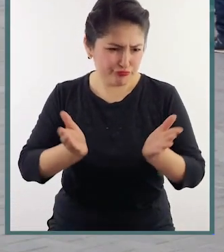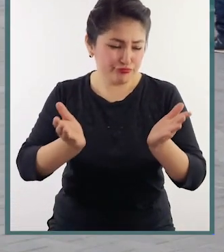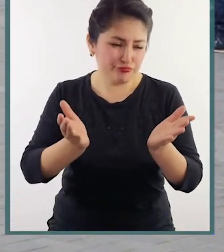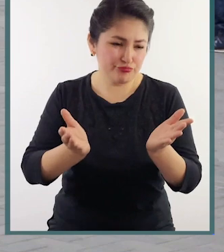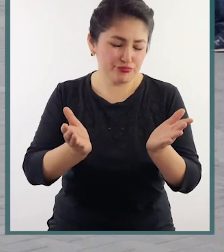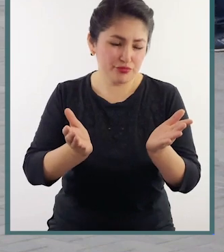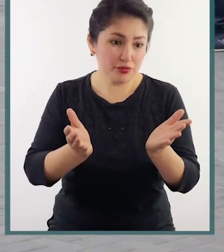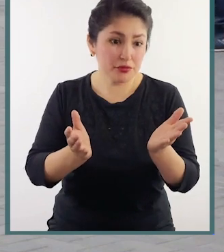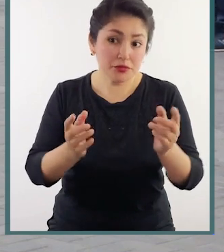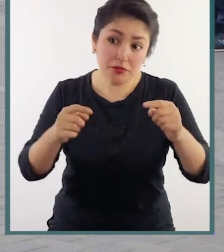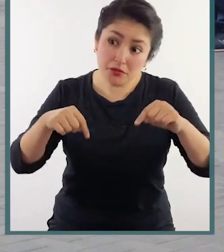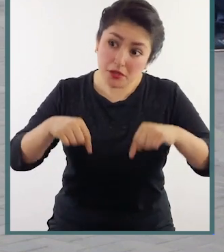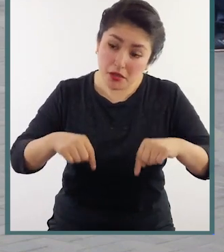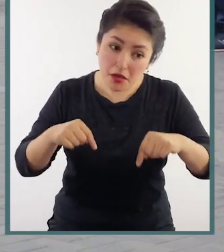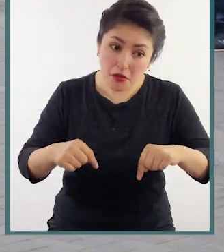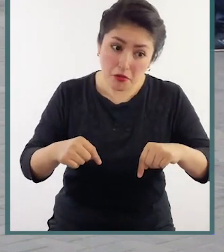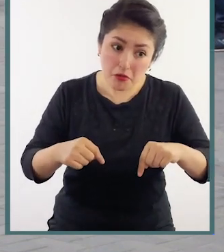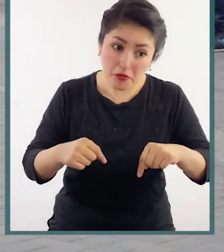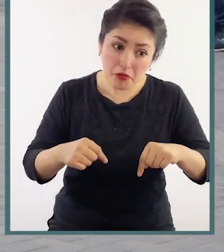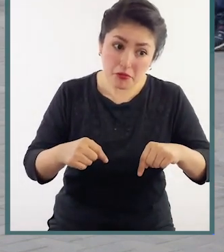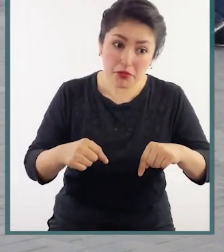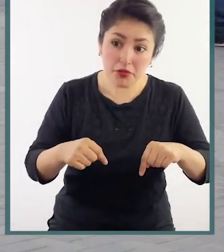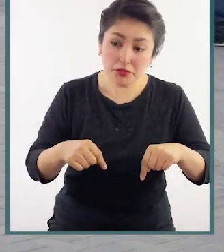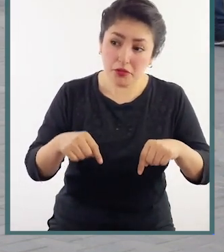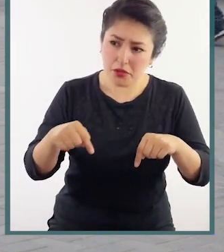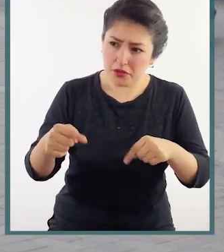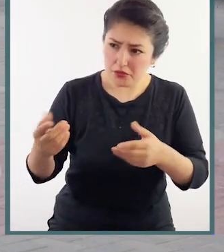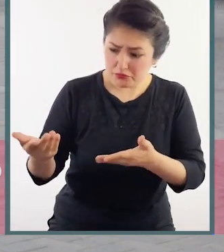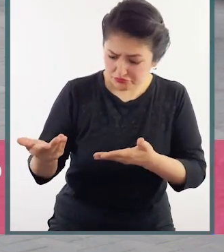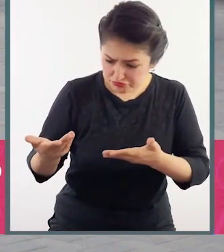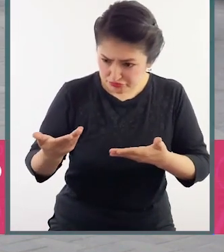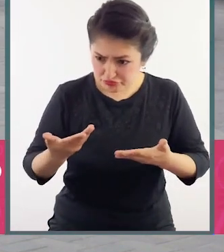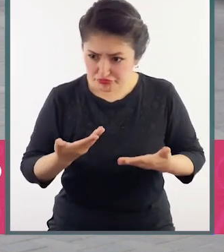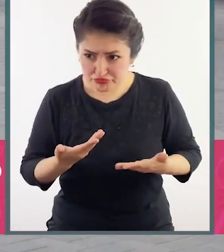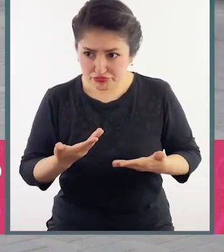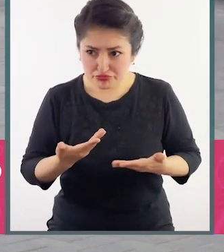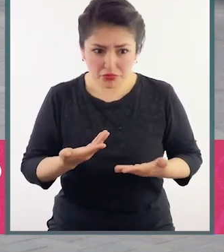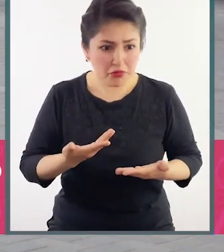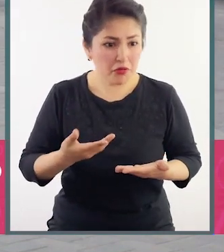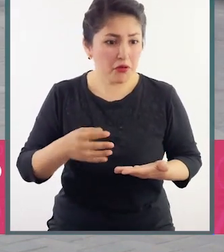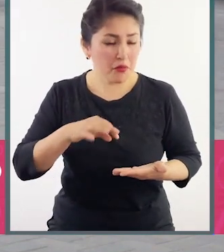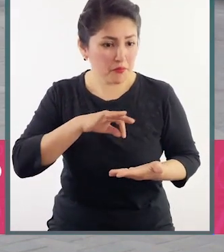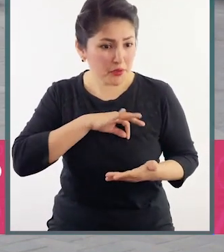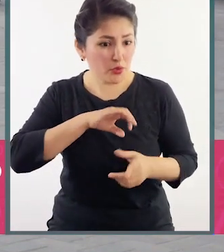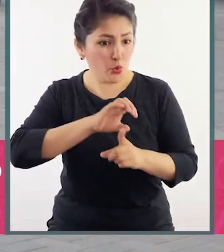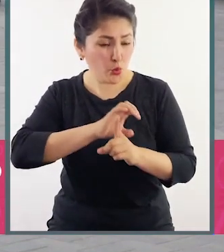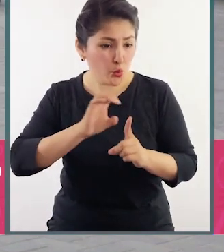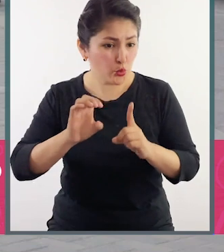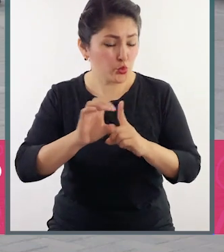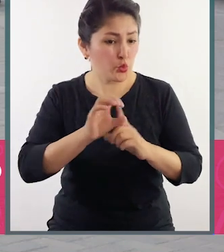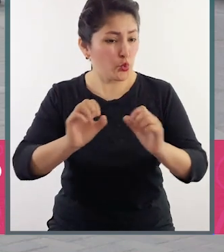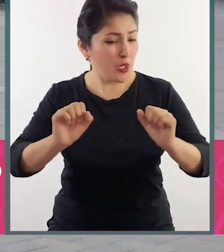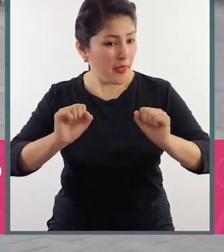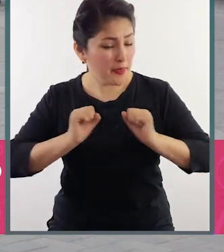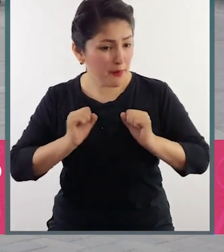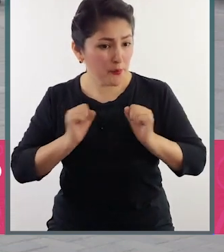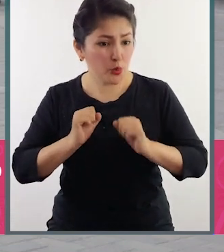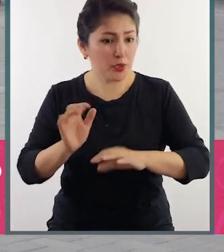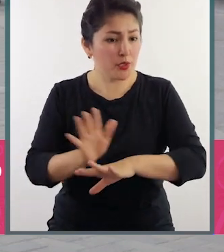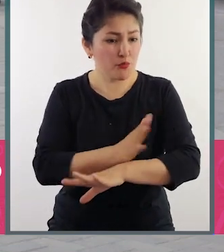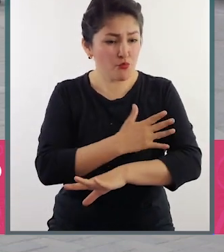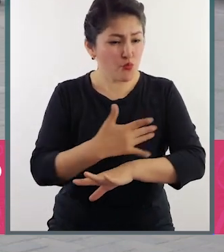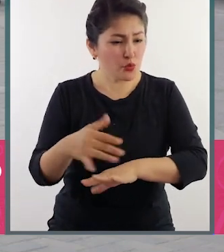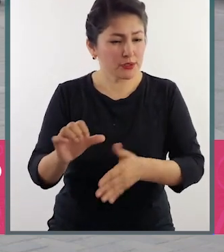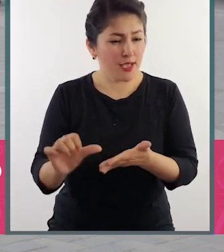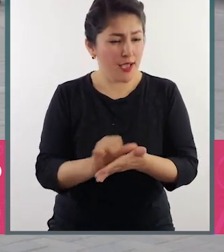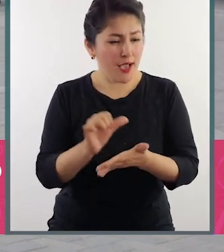Y qué lindo que se reconozca que la cultura cultura, el deporte, la